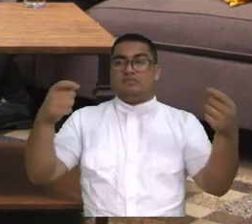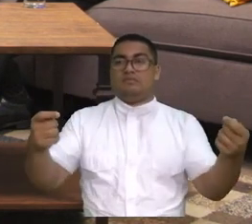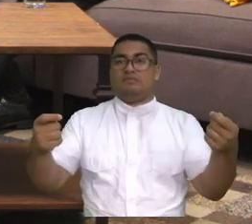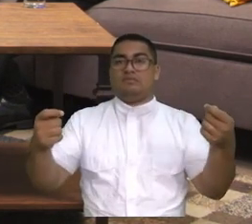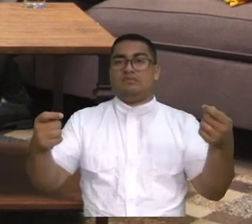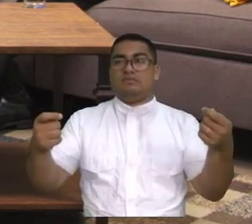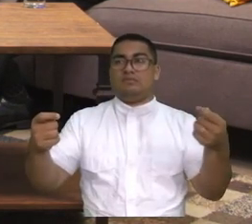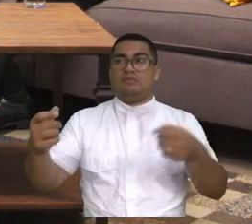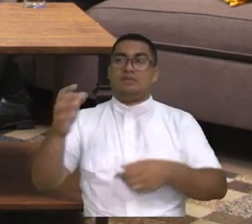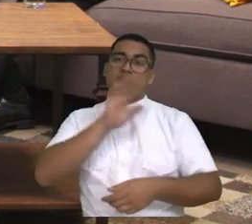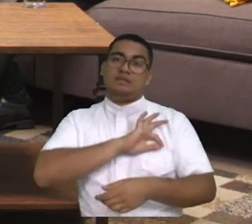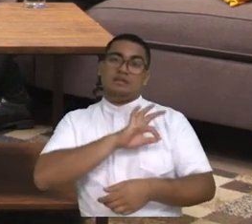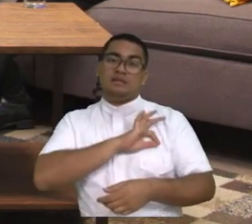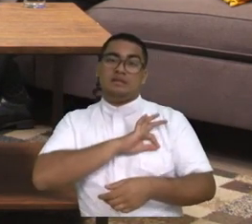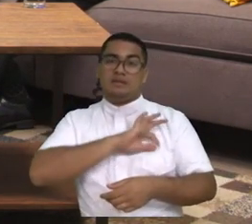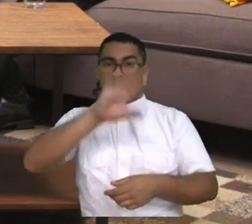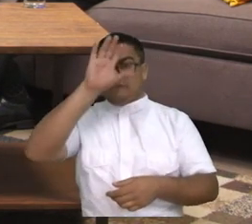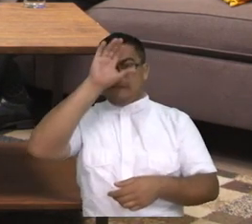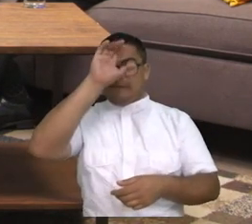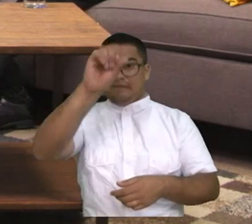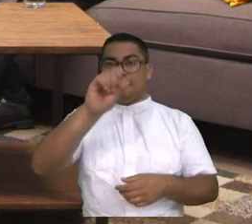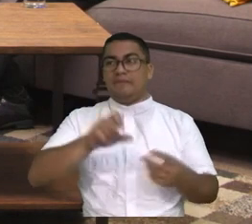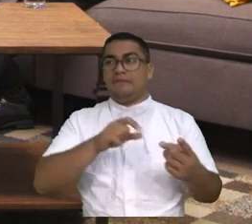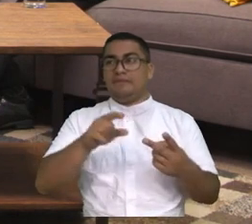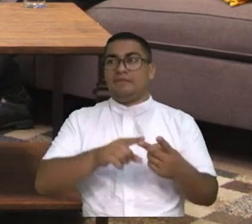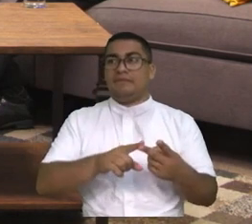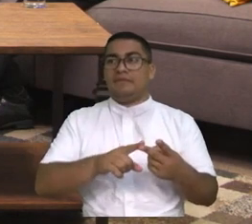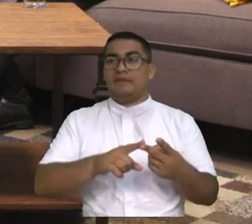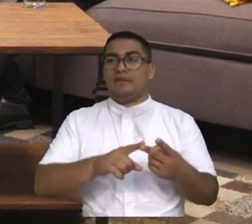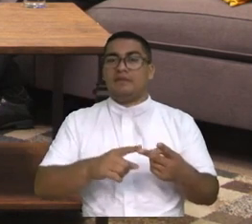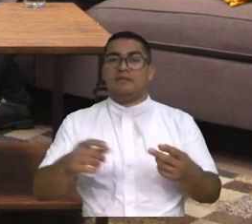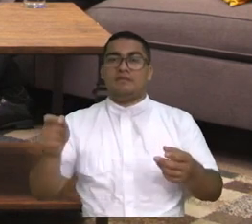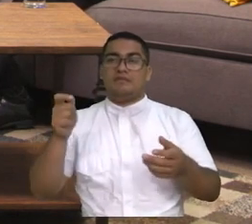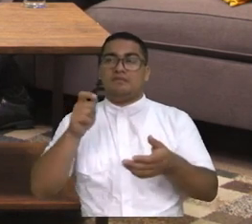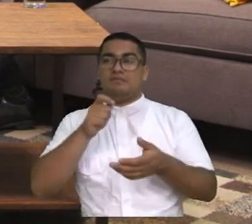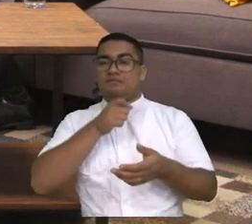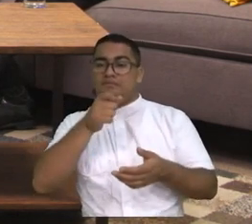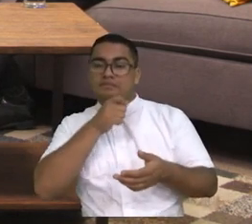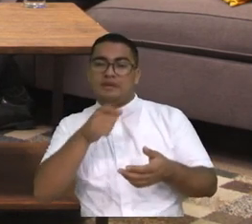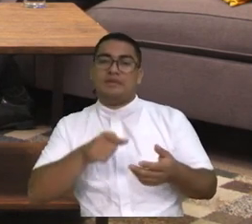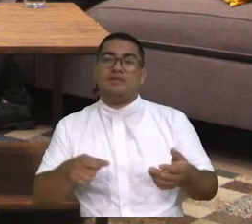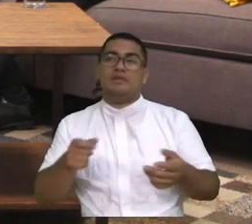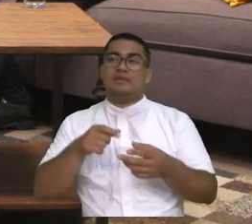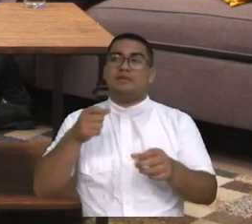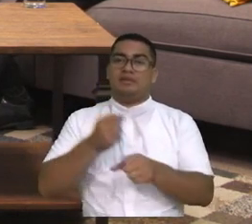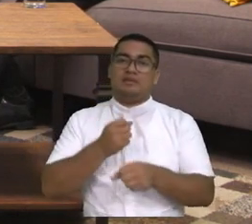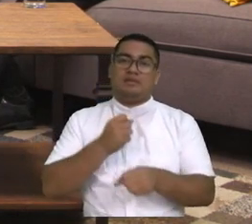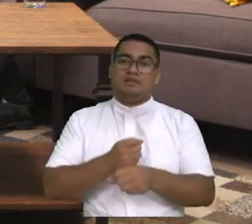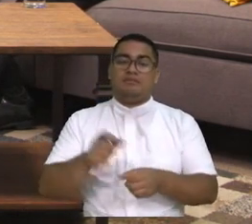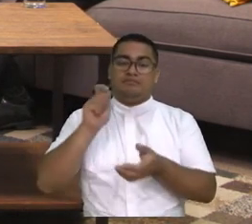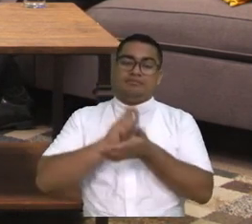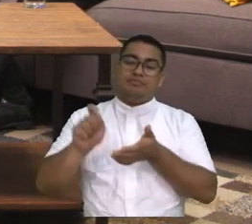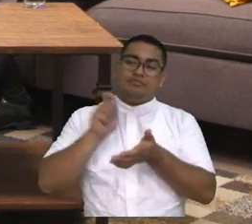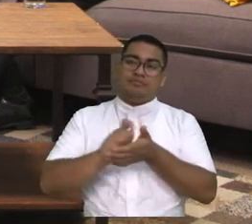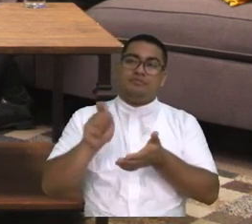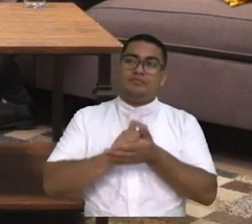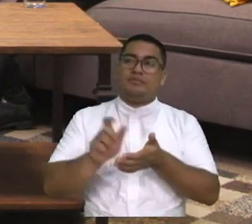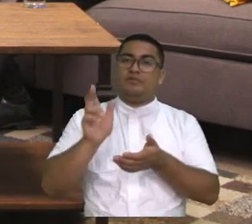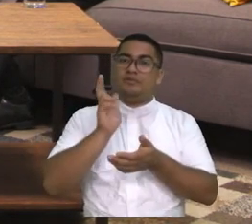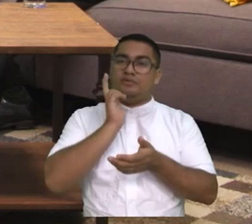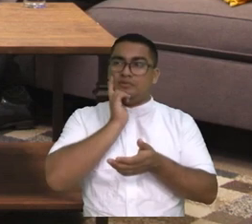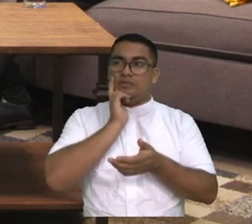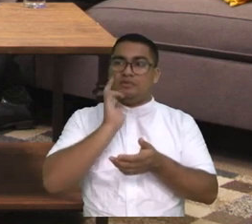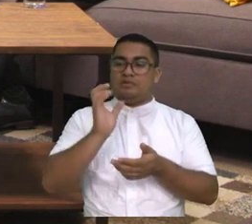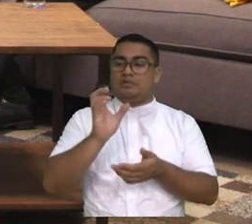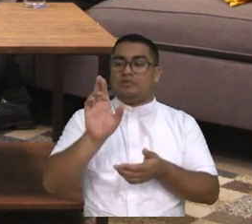como diplomático, de su sueldo como periodista, ese oficio del periodismo y las crónicas que hacía Darío, las crónicas